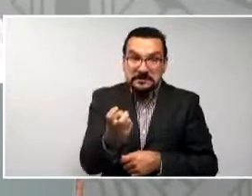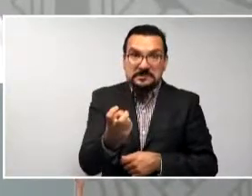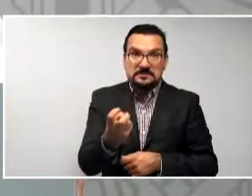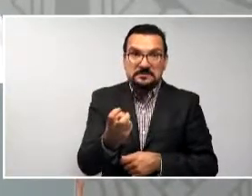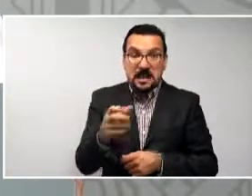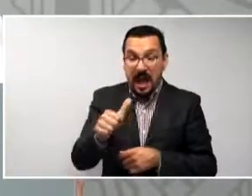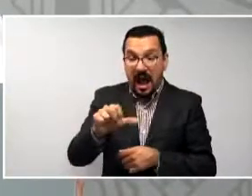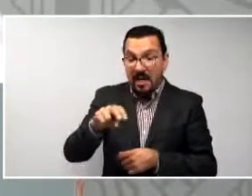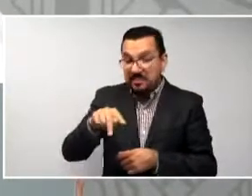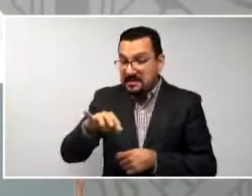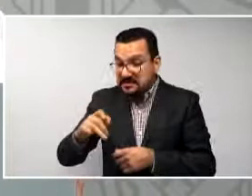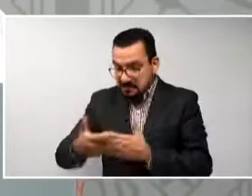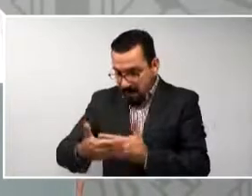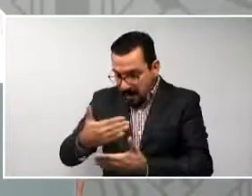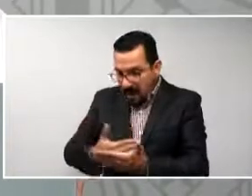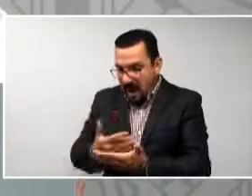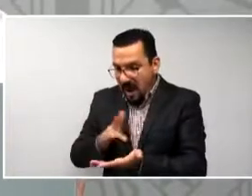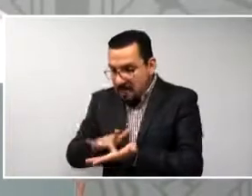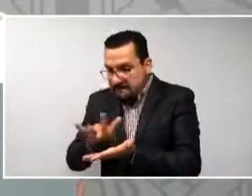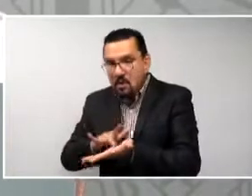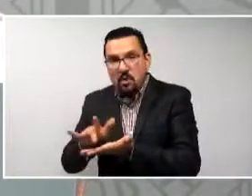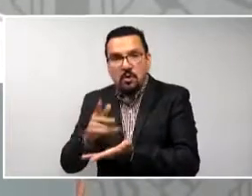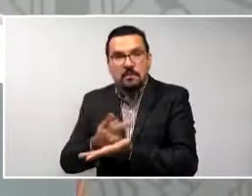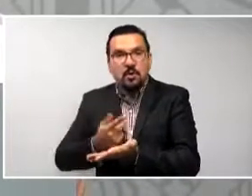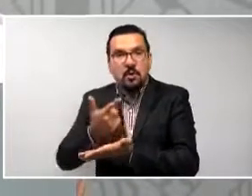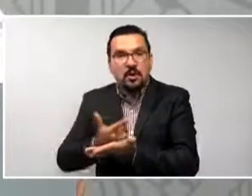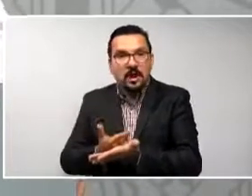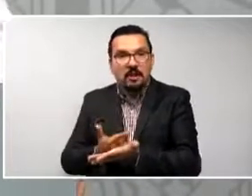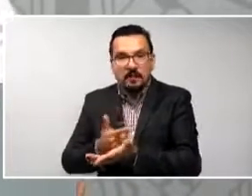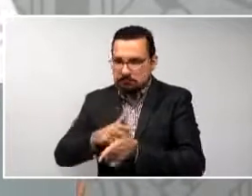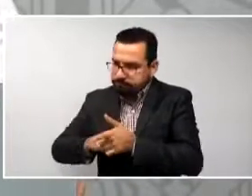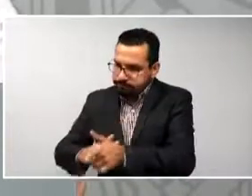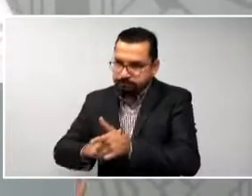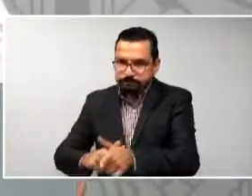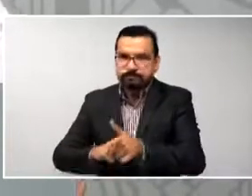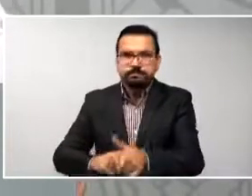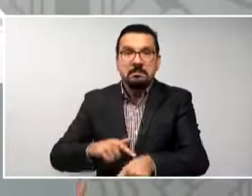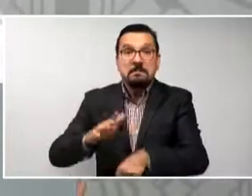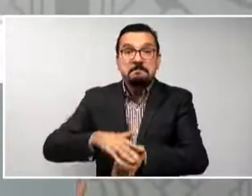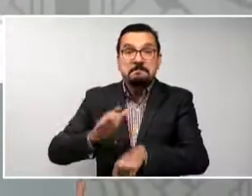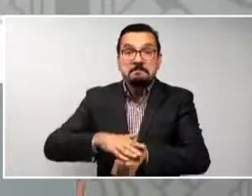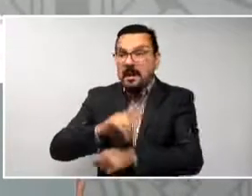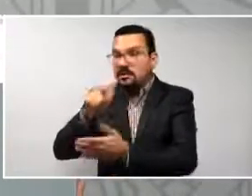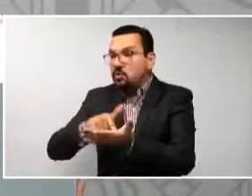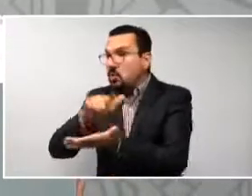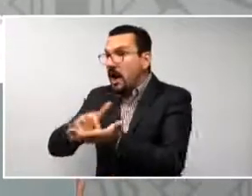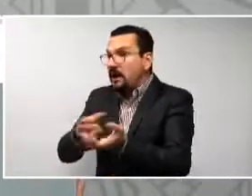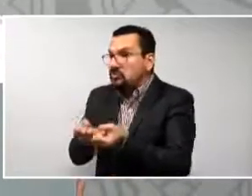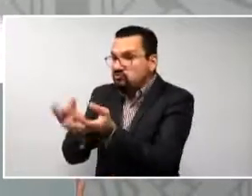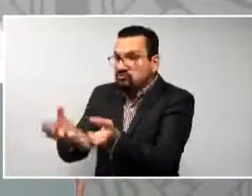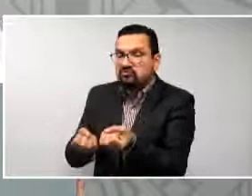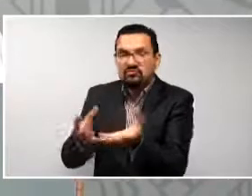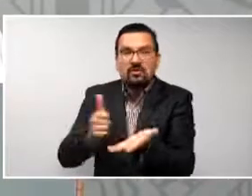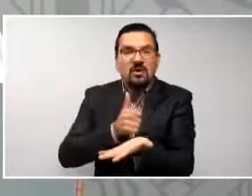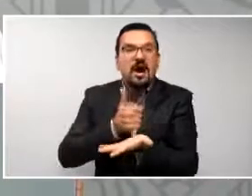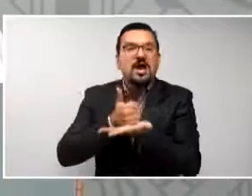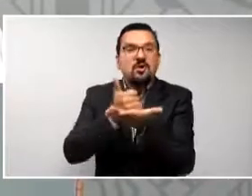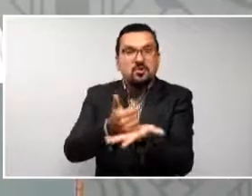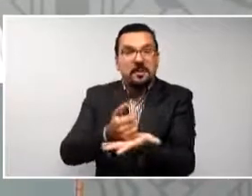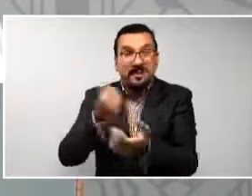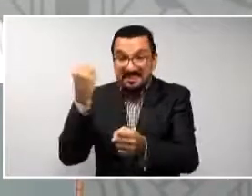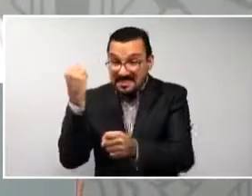continúa sino que crece en su cobertura para detectar más contagios a tiempo